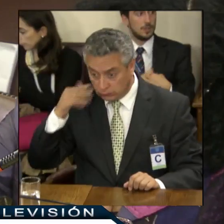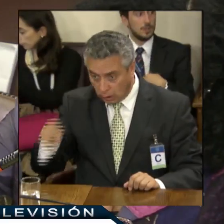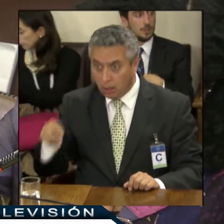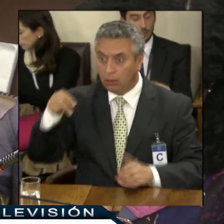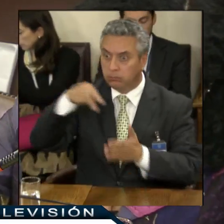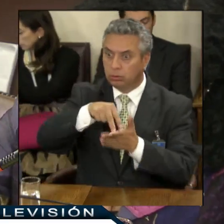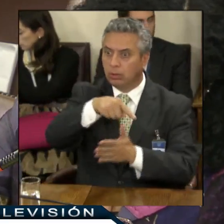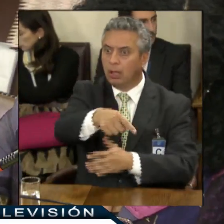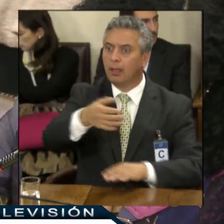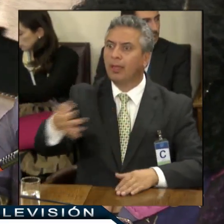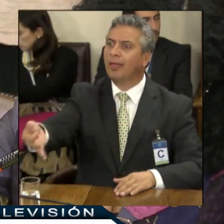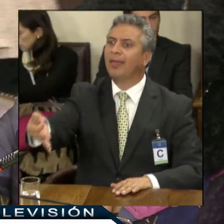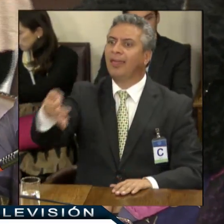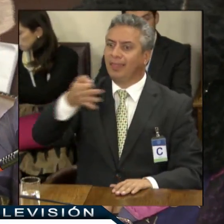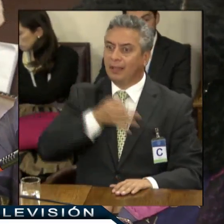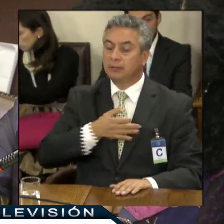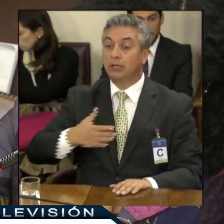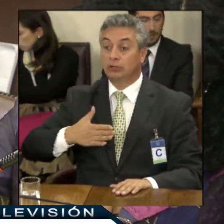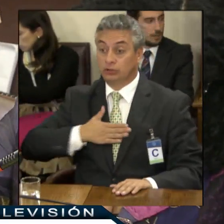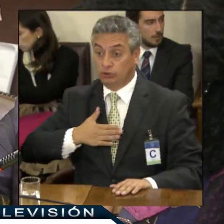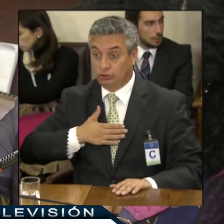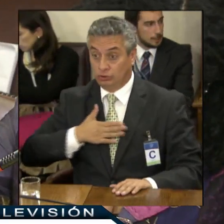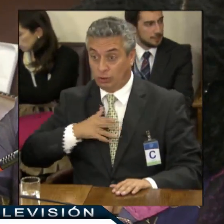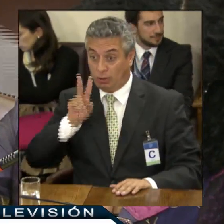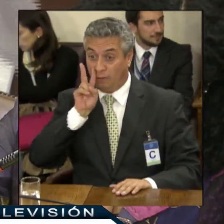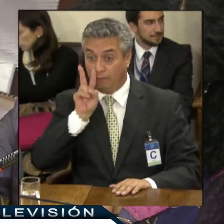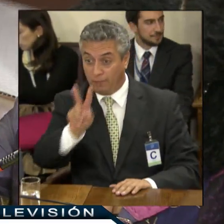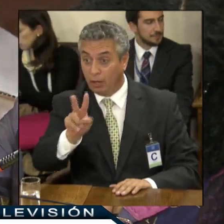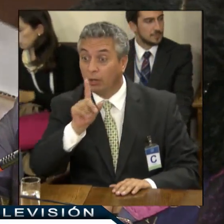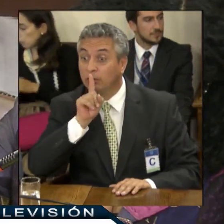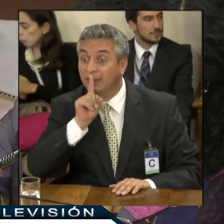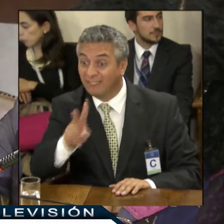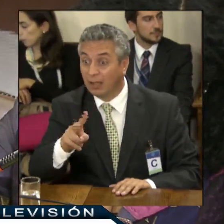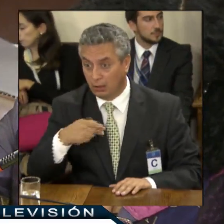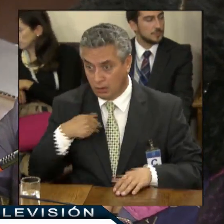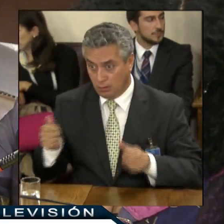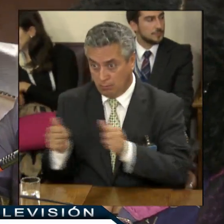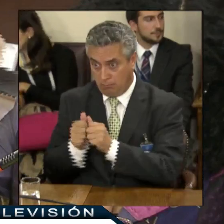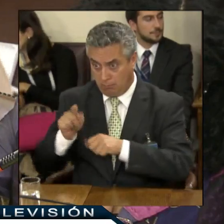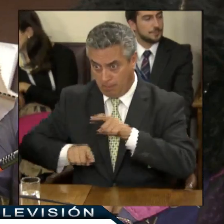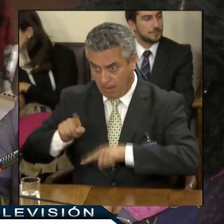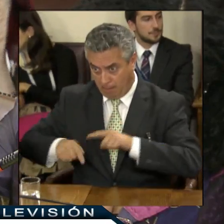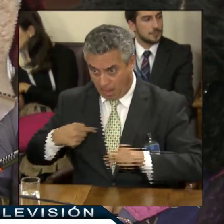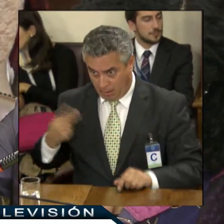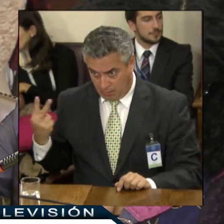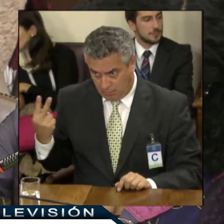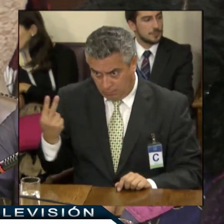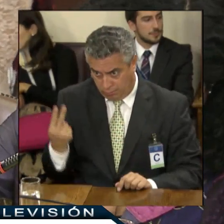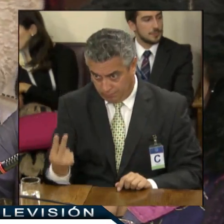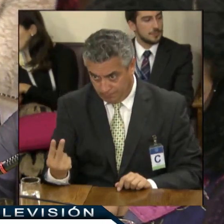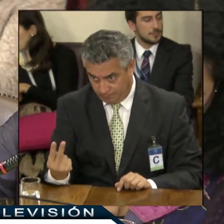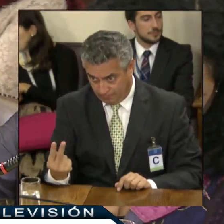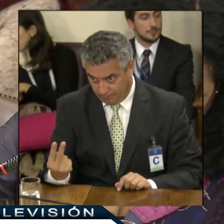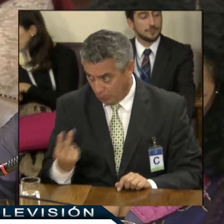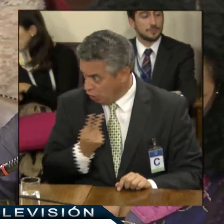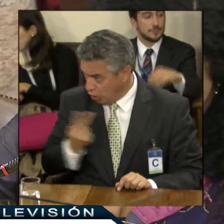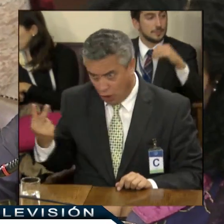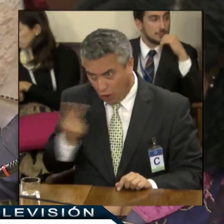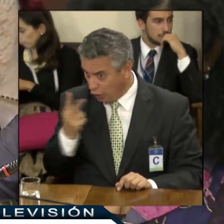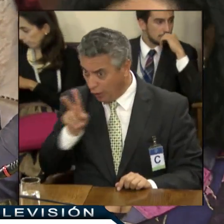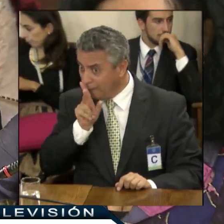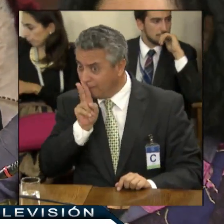y nos dice yo veo la televisión con mi prima y resulta